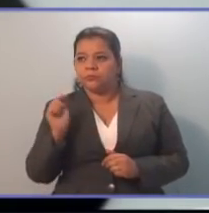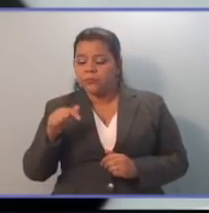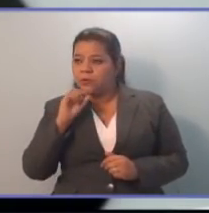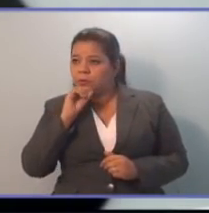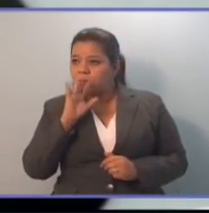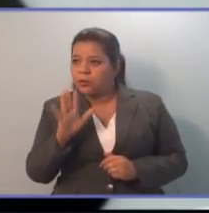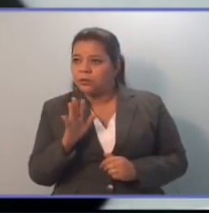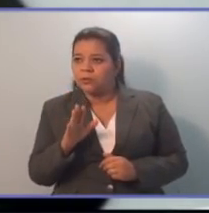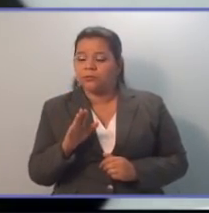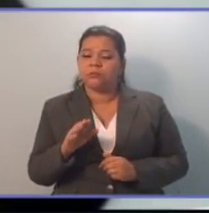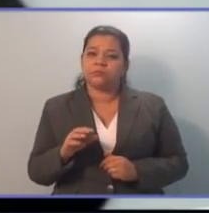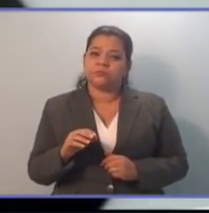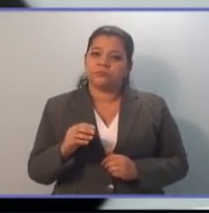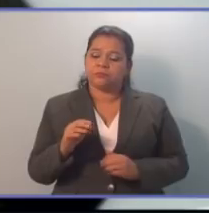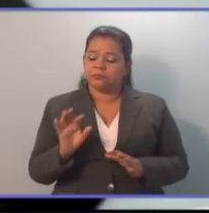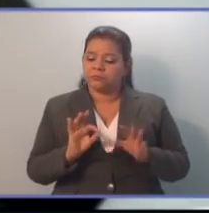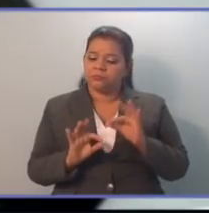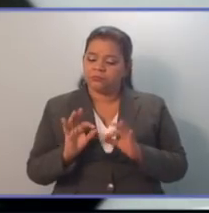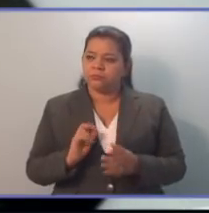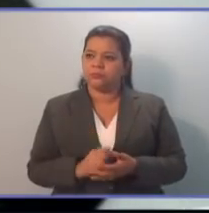la excepción a la regla.